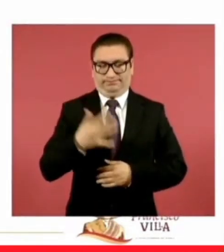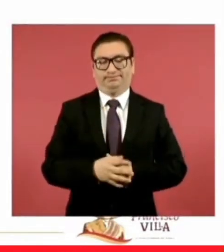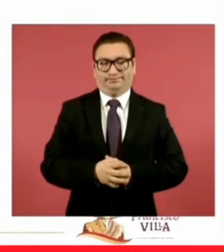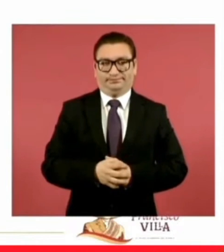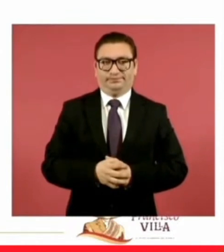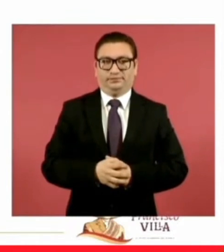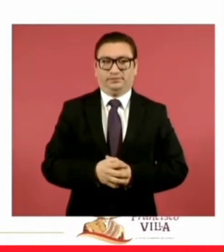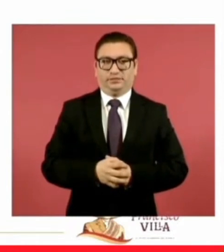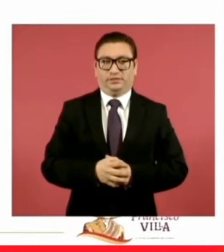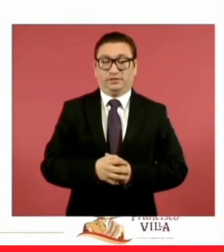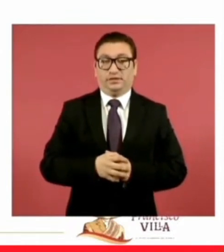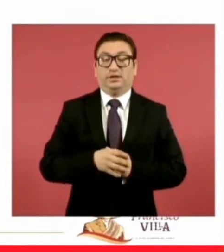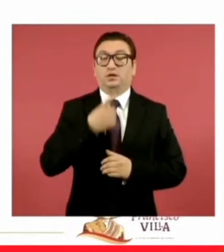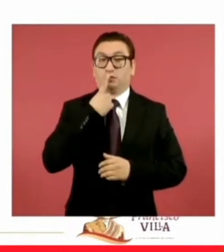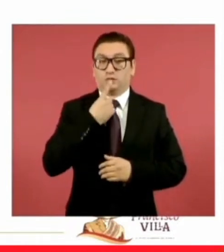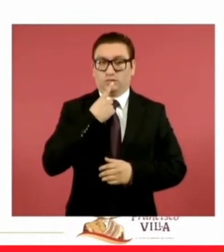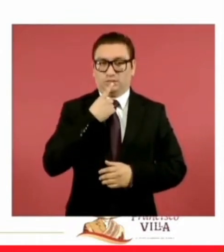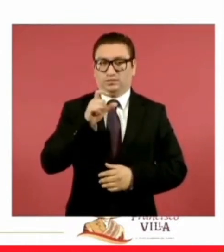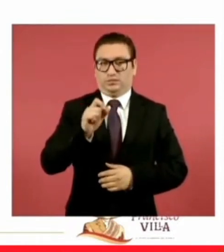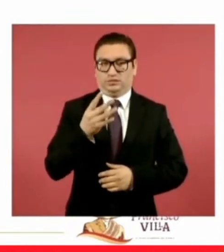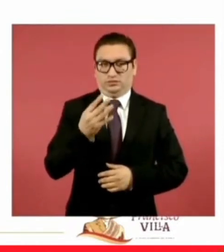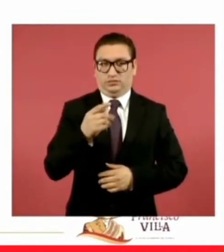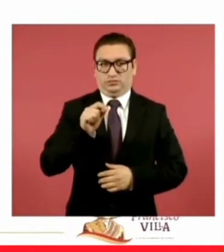$22.55. La premium en